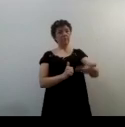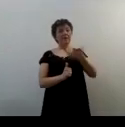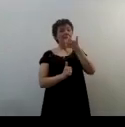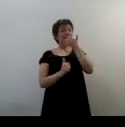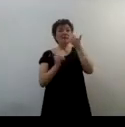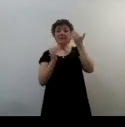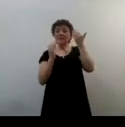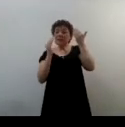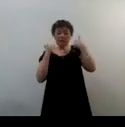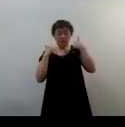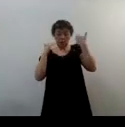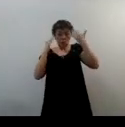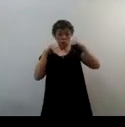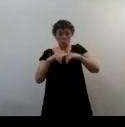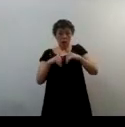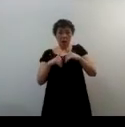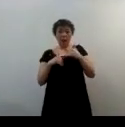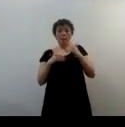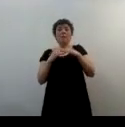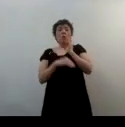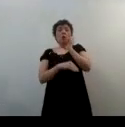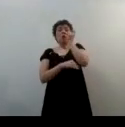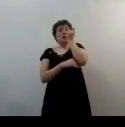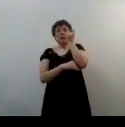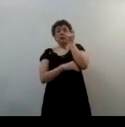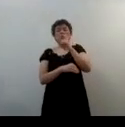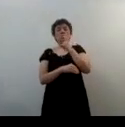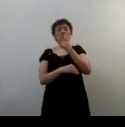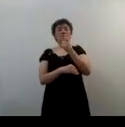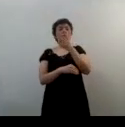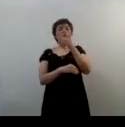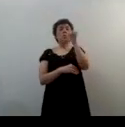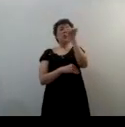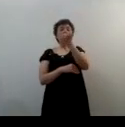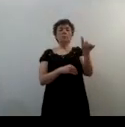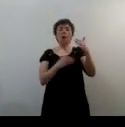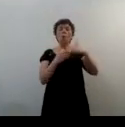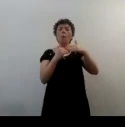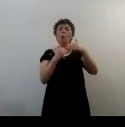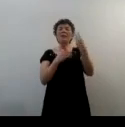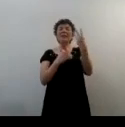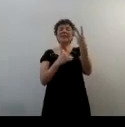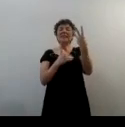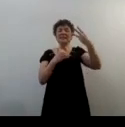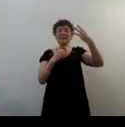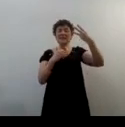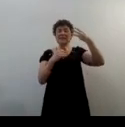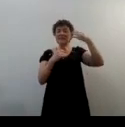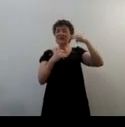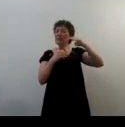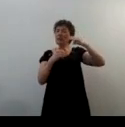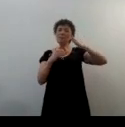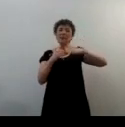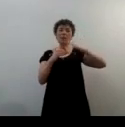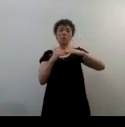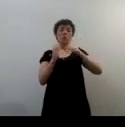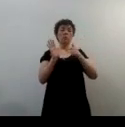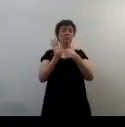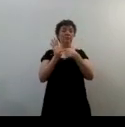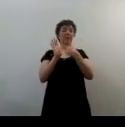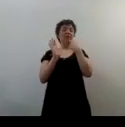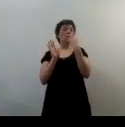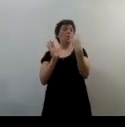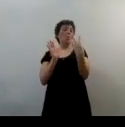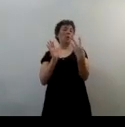a los requerimientos. Entonces, por eso el huevo, 3 a la semana, como mínimo, es lo que voy a recomendar. Ahí pongo 4, ¿vale? 3 es